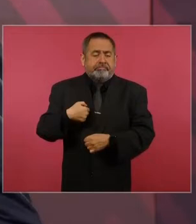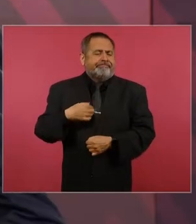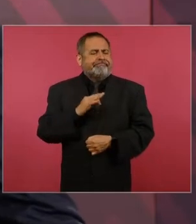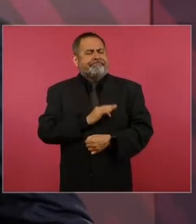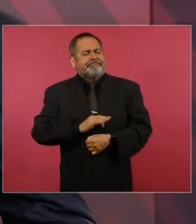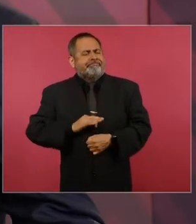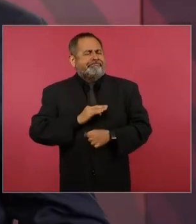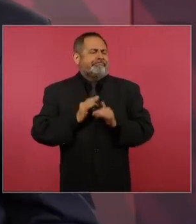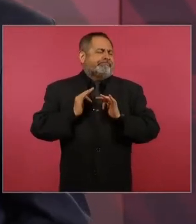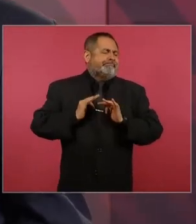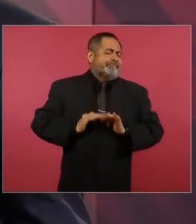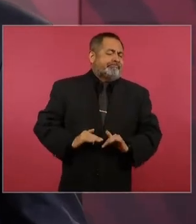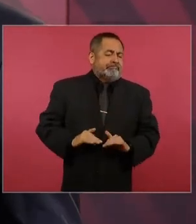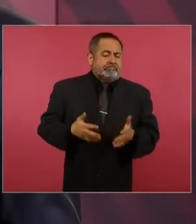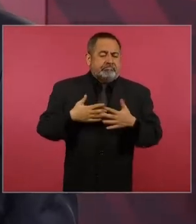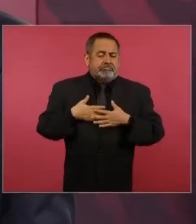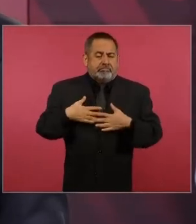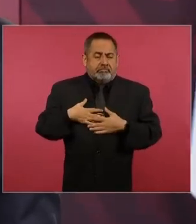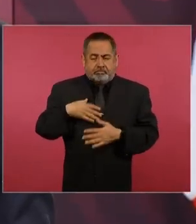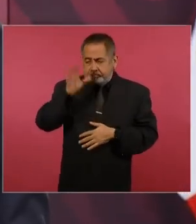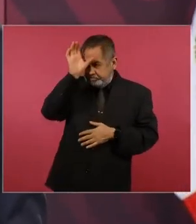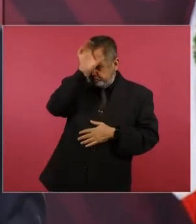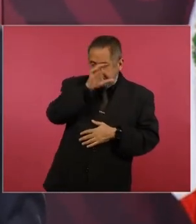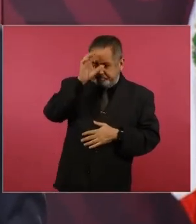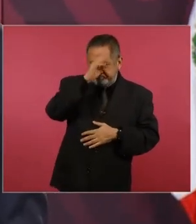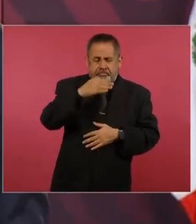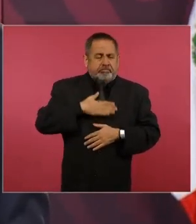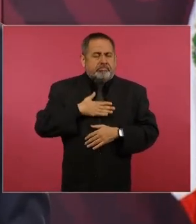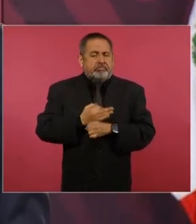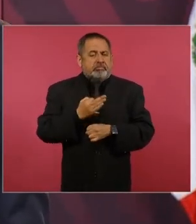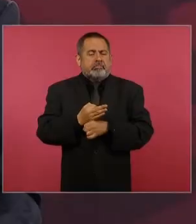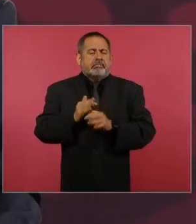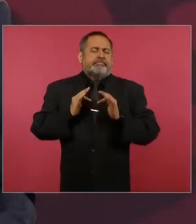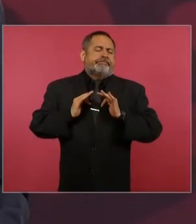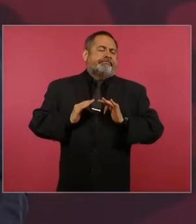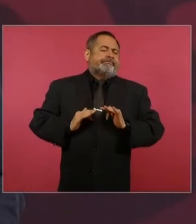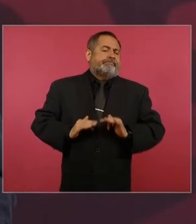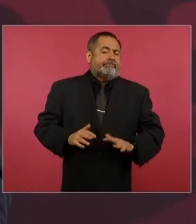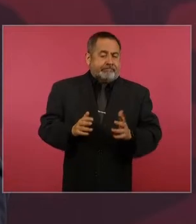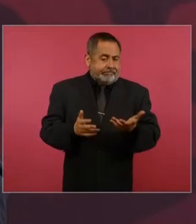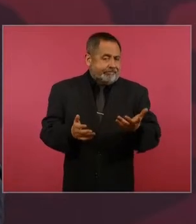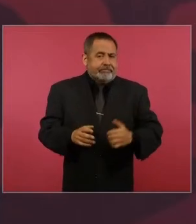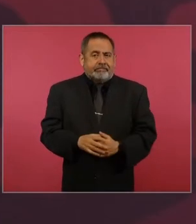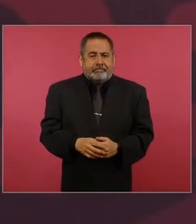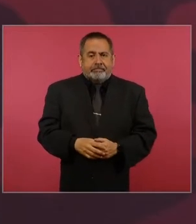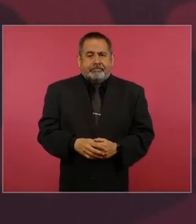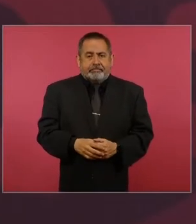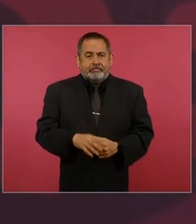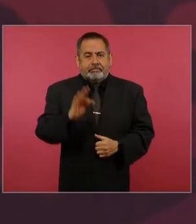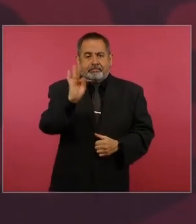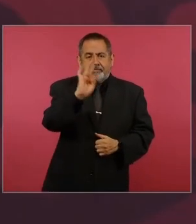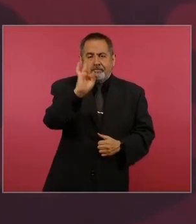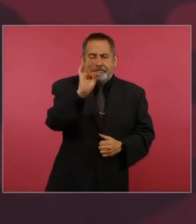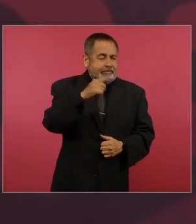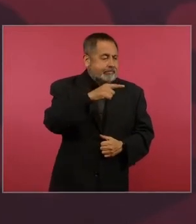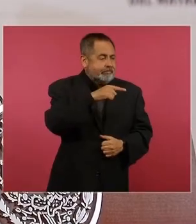No puede uno estar tranquilo con su conciencia. Si uno miente,